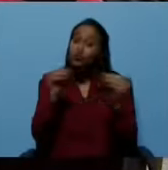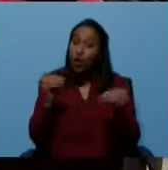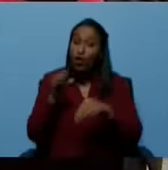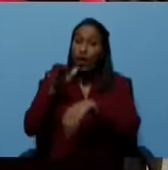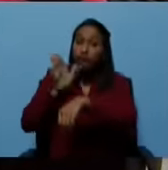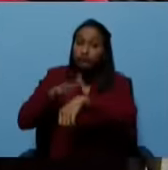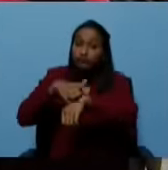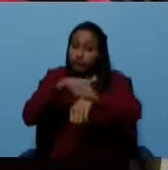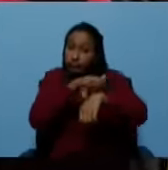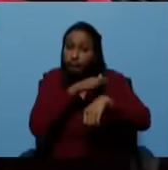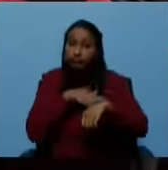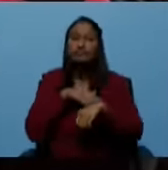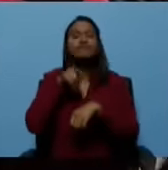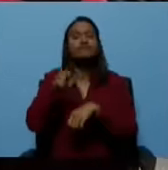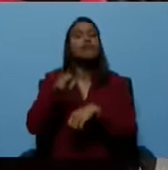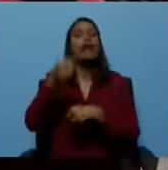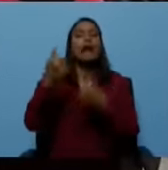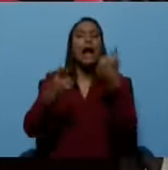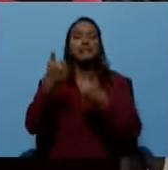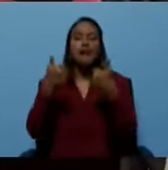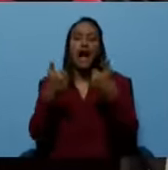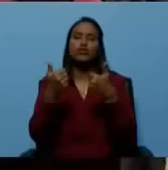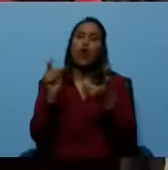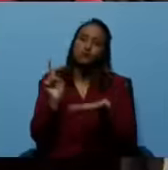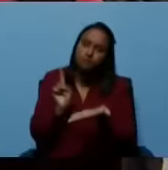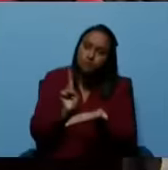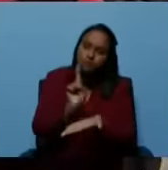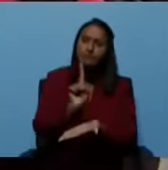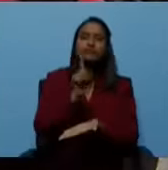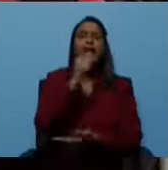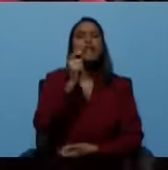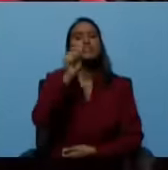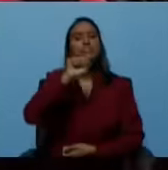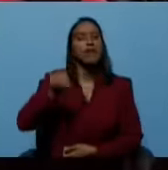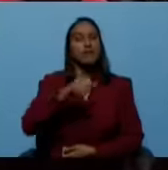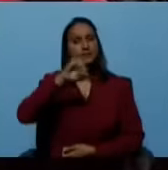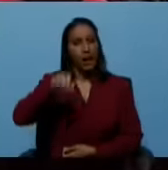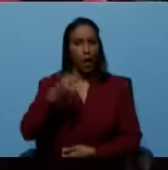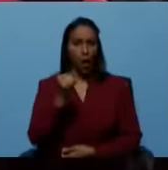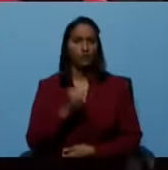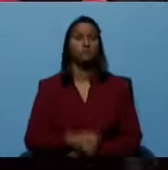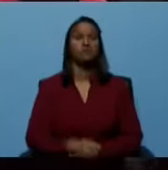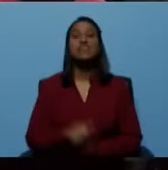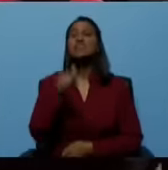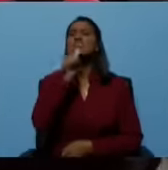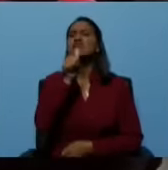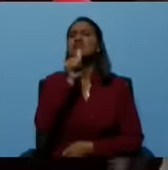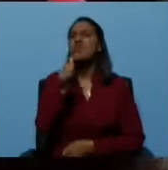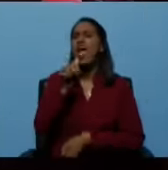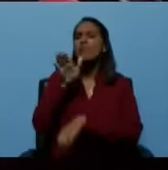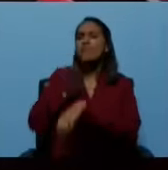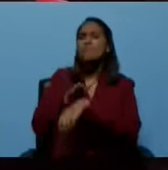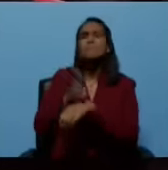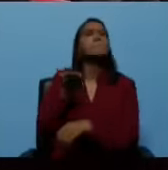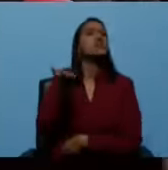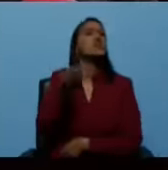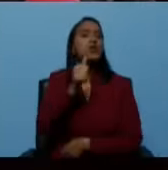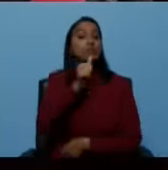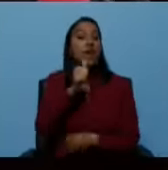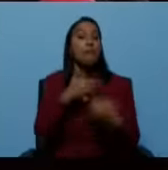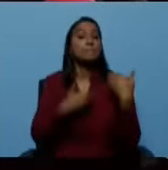de Justicia en el contexto de lo que ha sido este recurso que ha solicitado el presidente de la República Bolivariana de